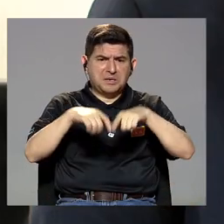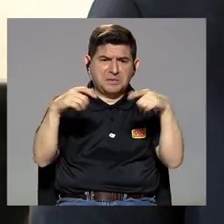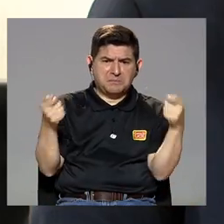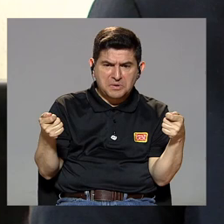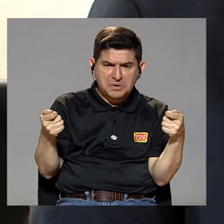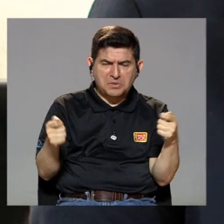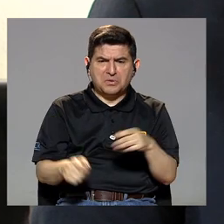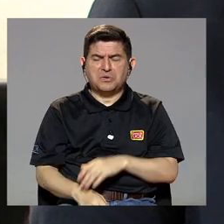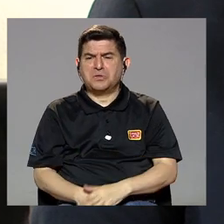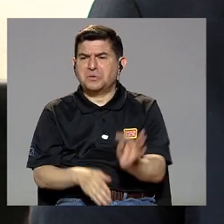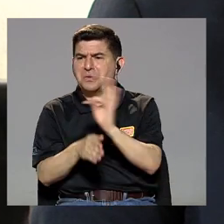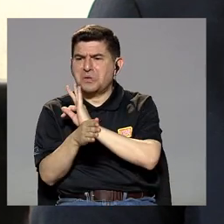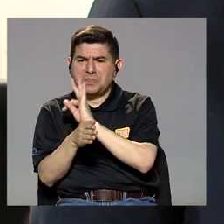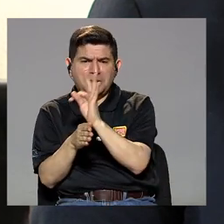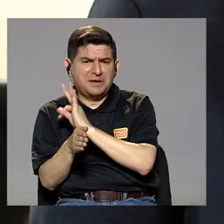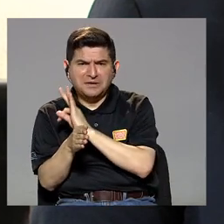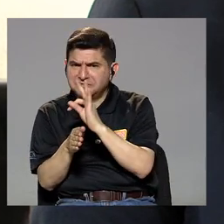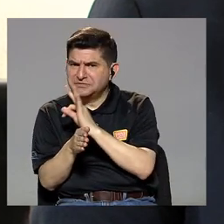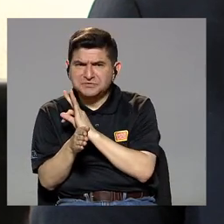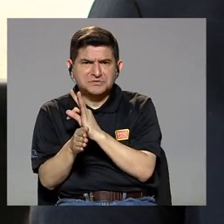para la televisión